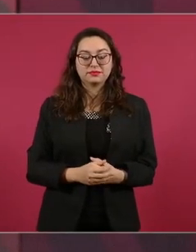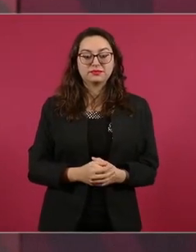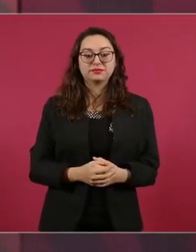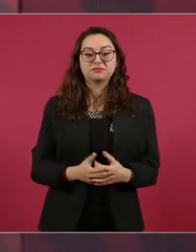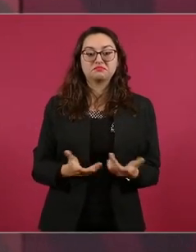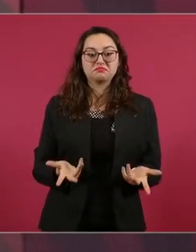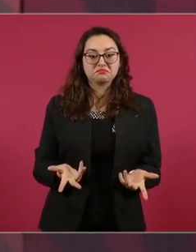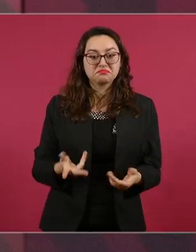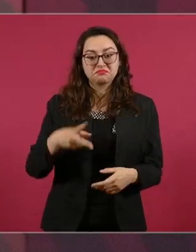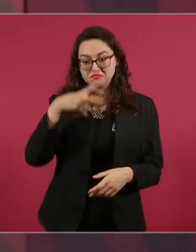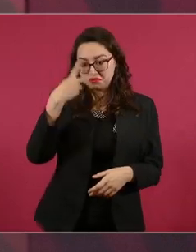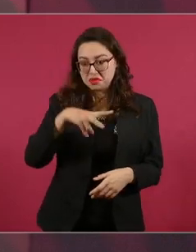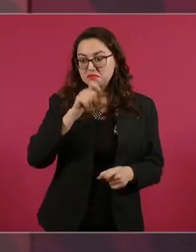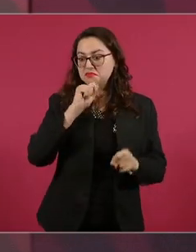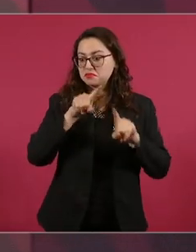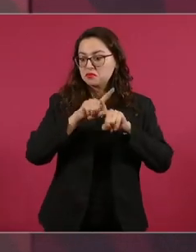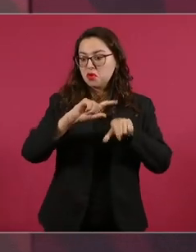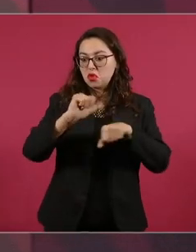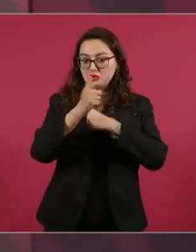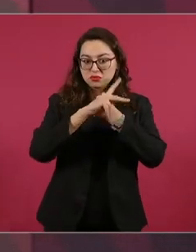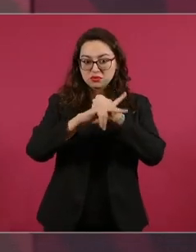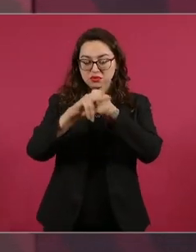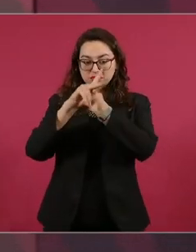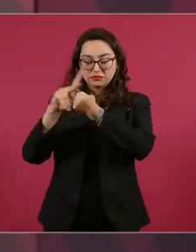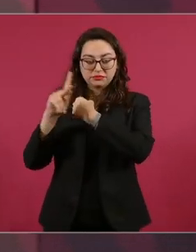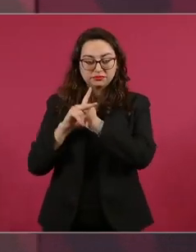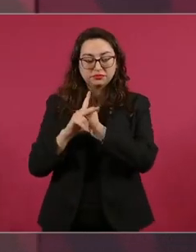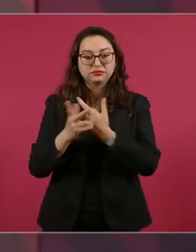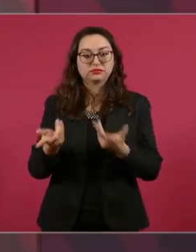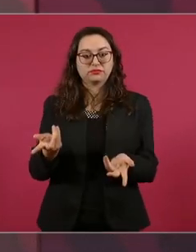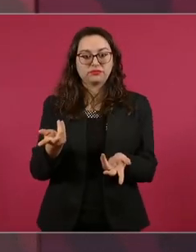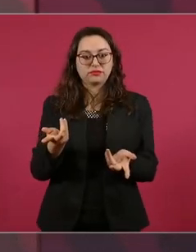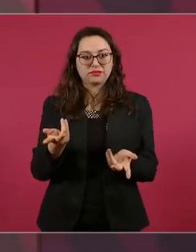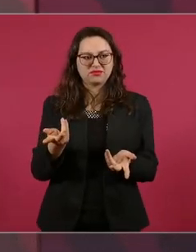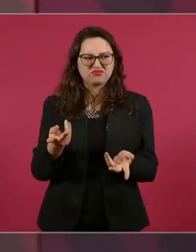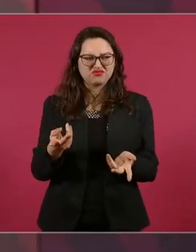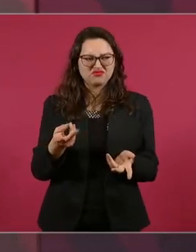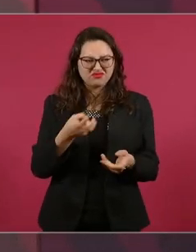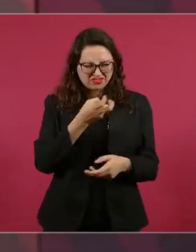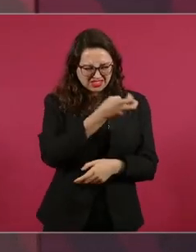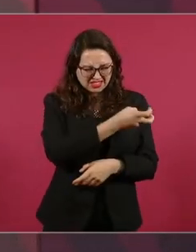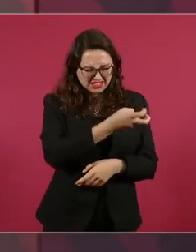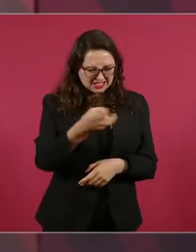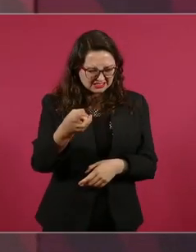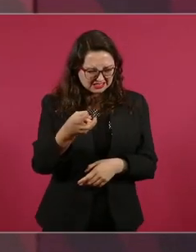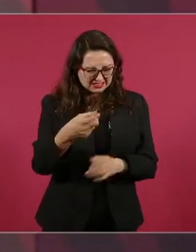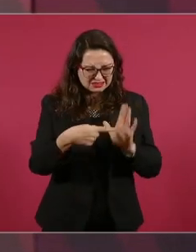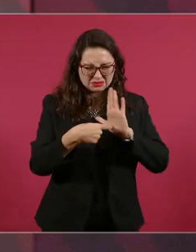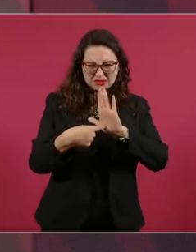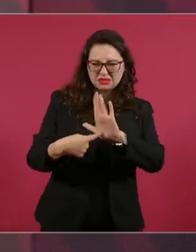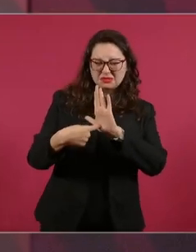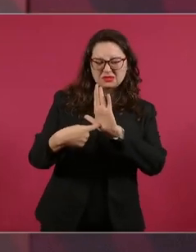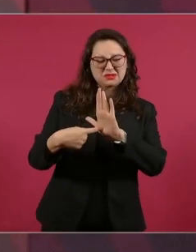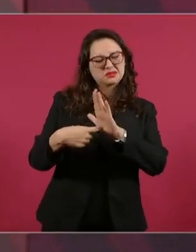en México, en el extranjero, la escuchan. Entonces, ¿qué vamos a estar hablando de estos pasquines?